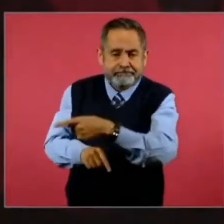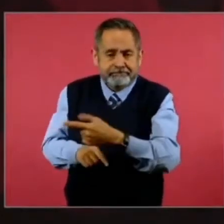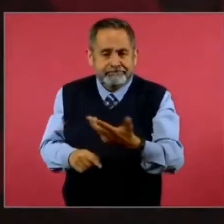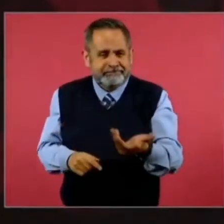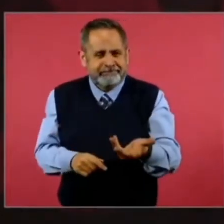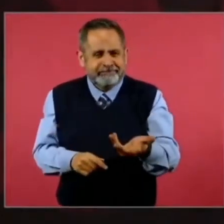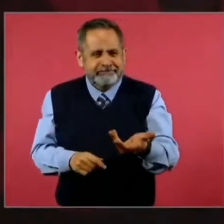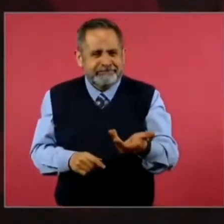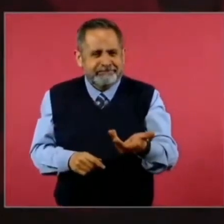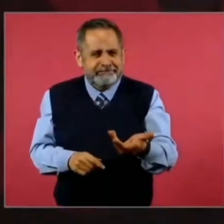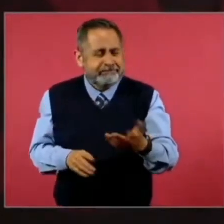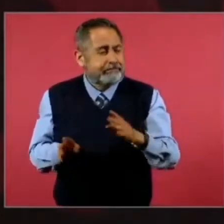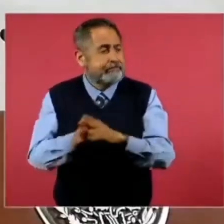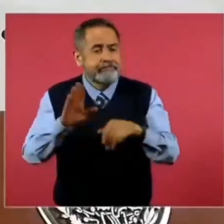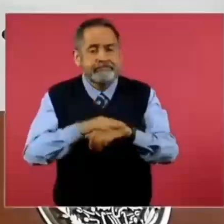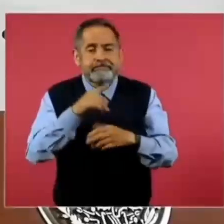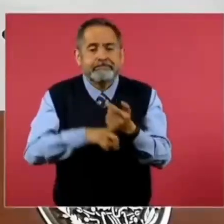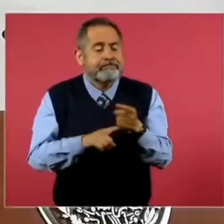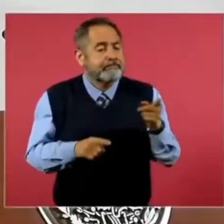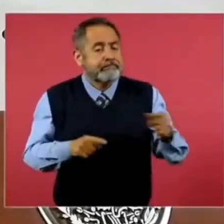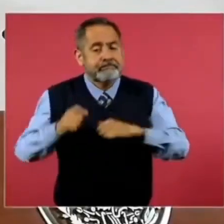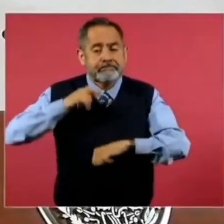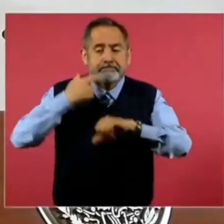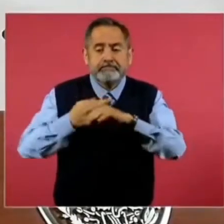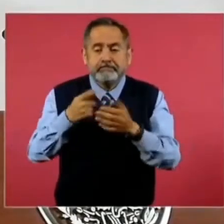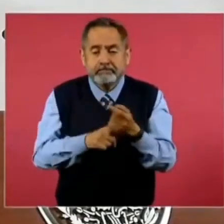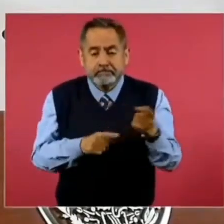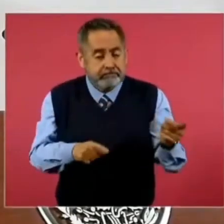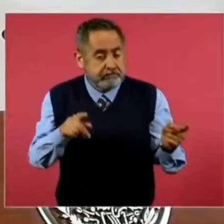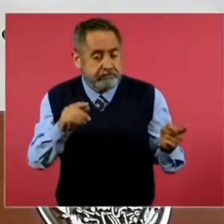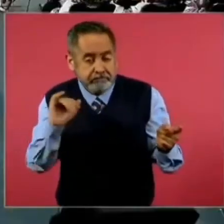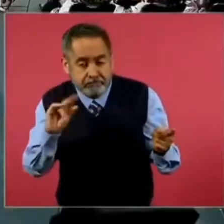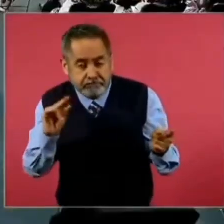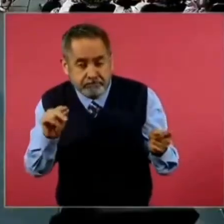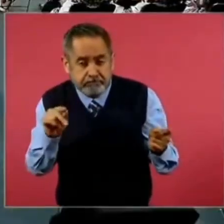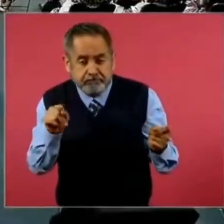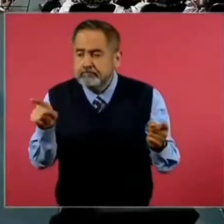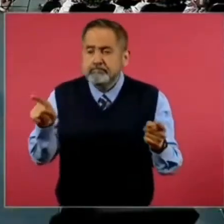de la competencia, porque si no,